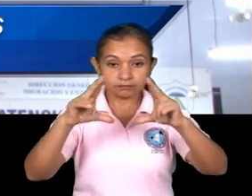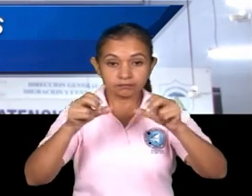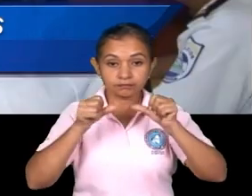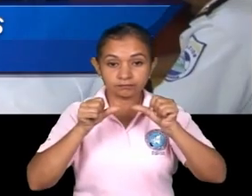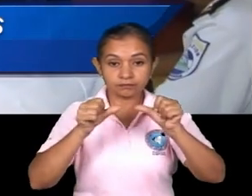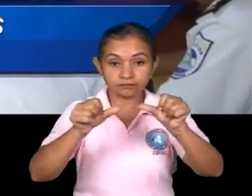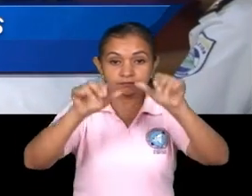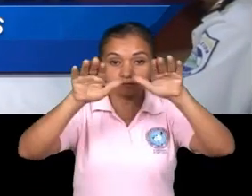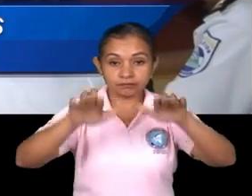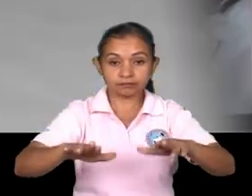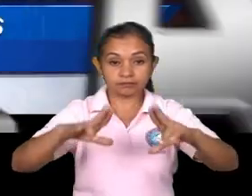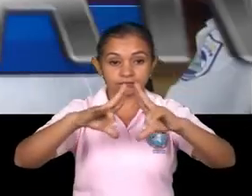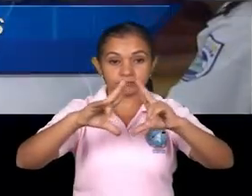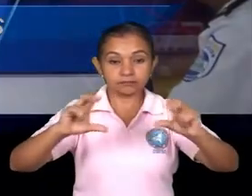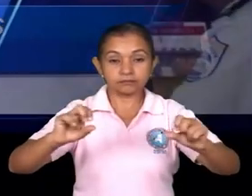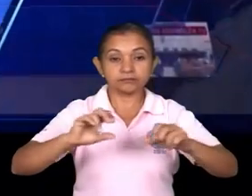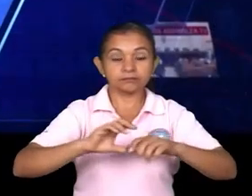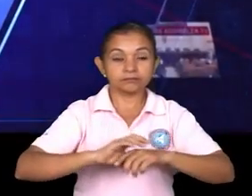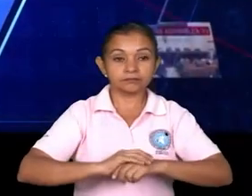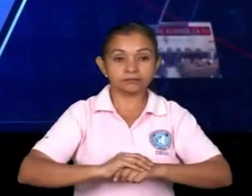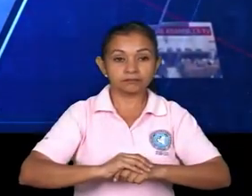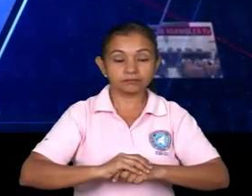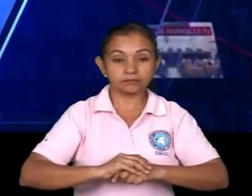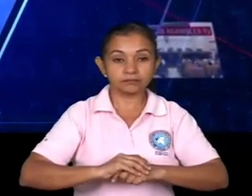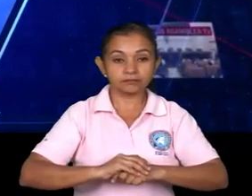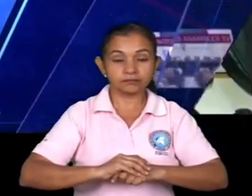de estancias.